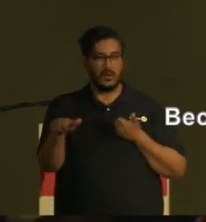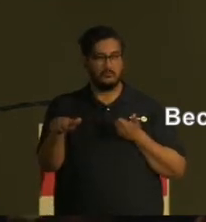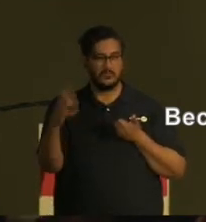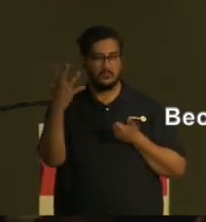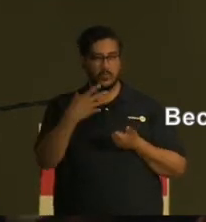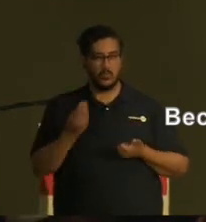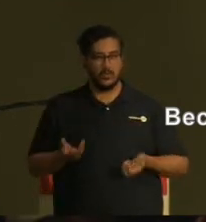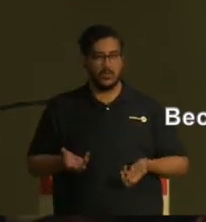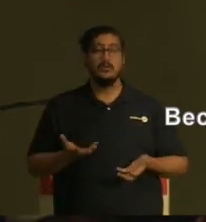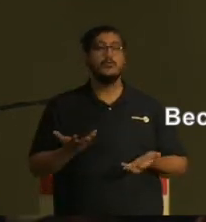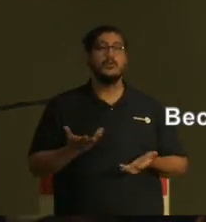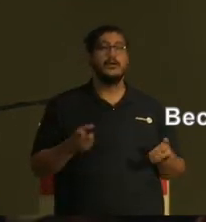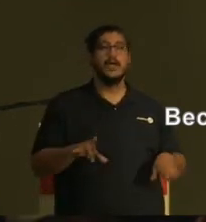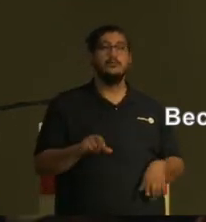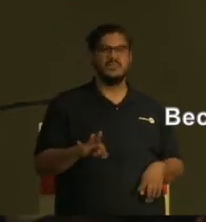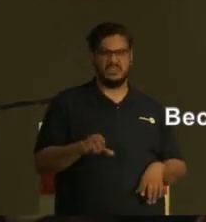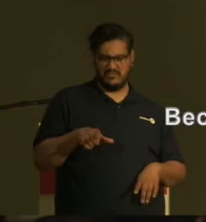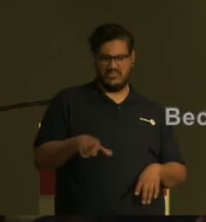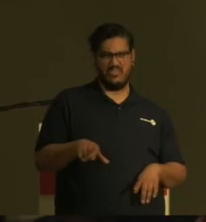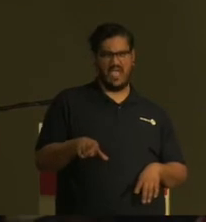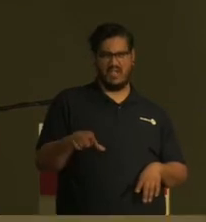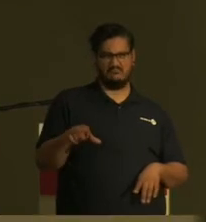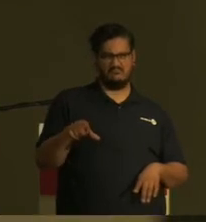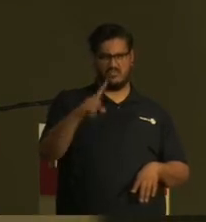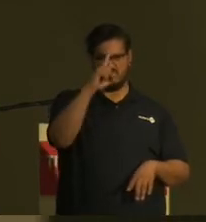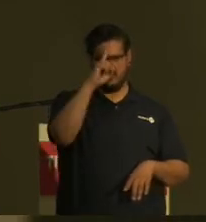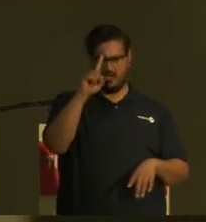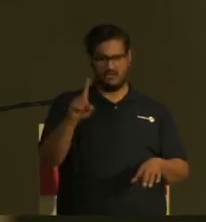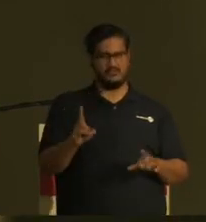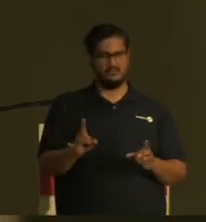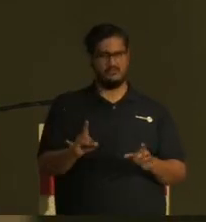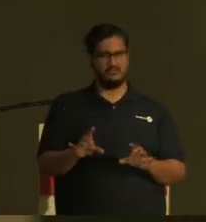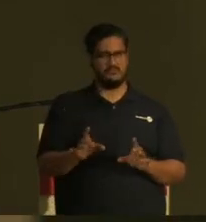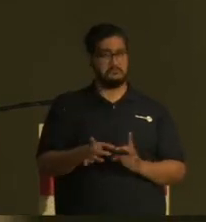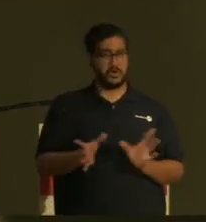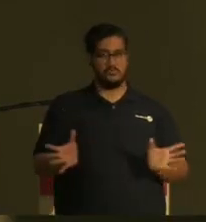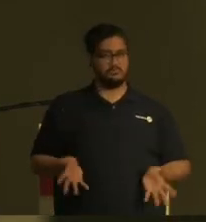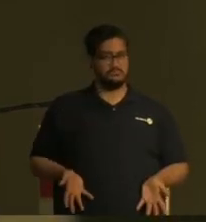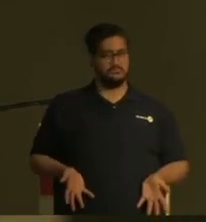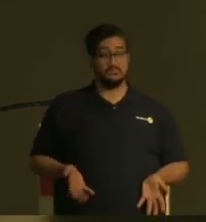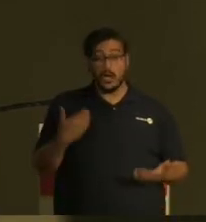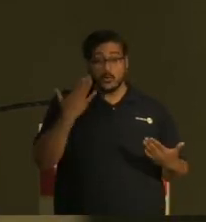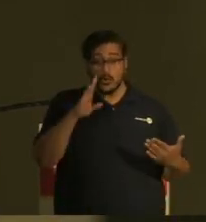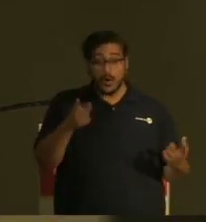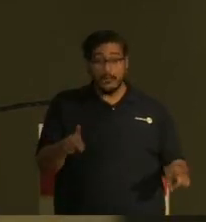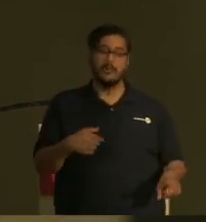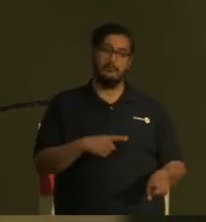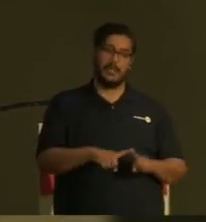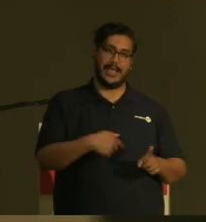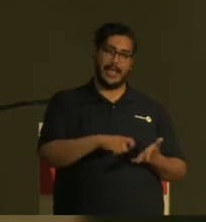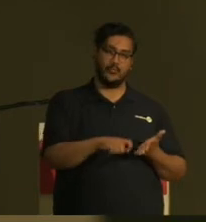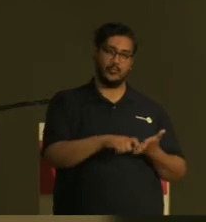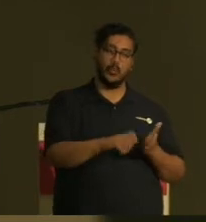sucedería si quebramos esa lógica? Entonces, no sé qué sucede, pero he escrito el libro para saber,